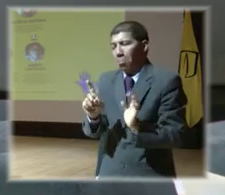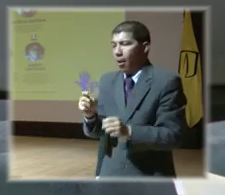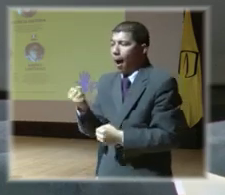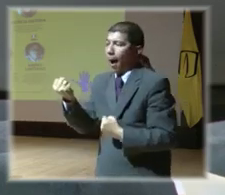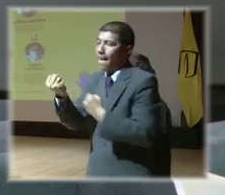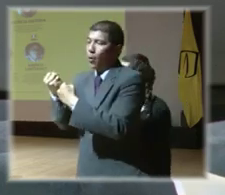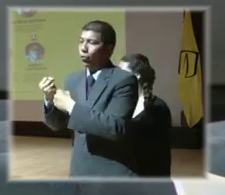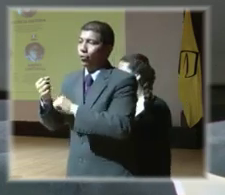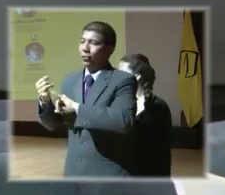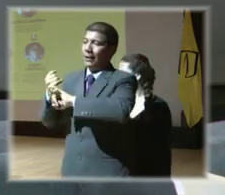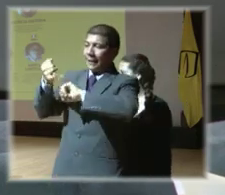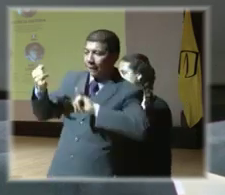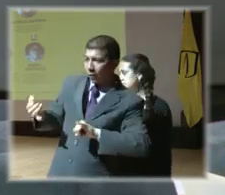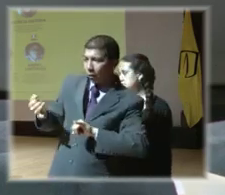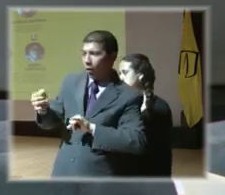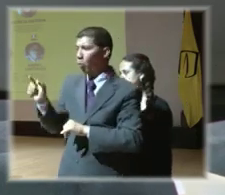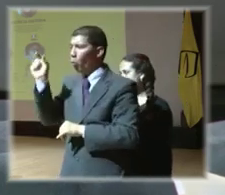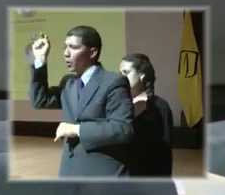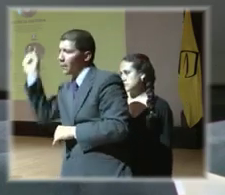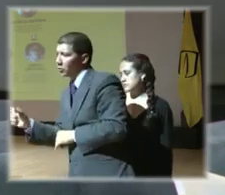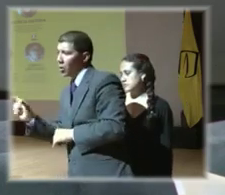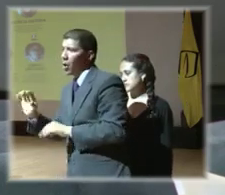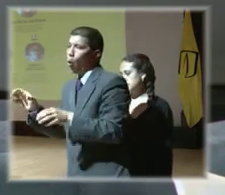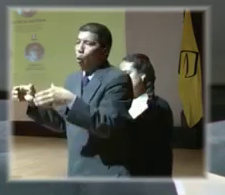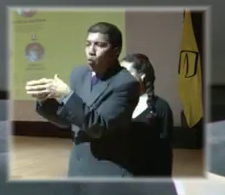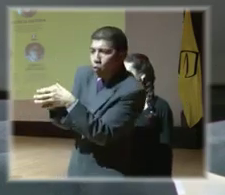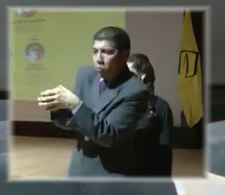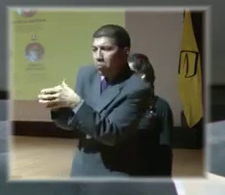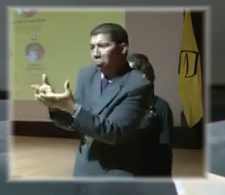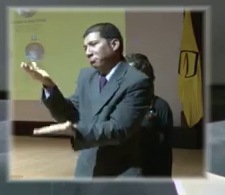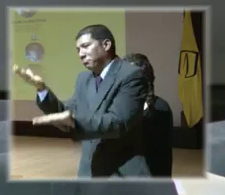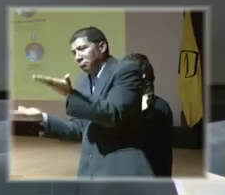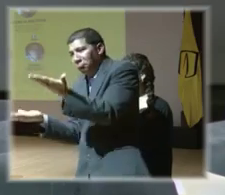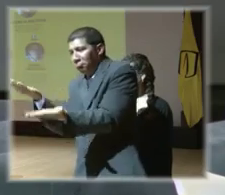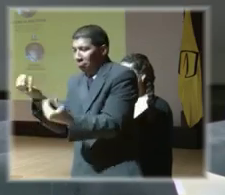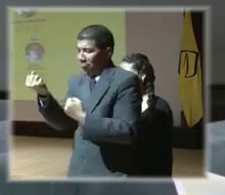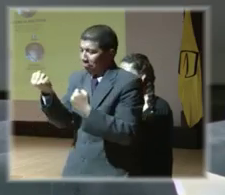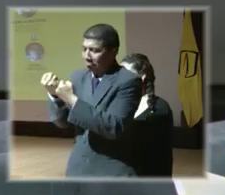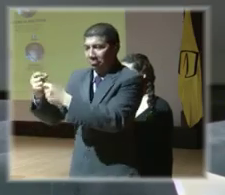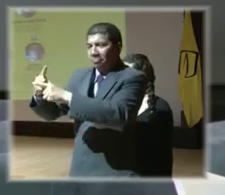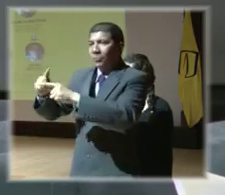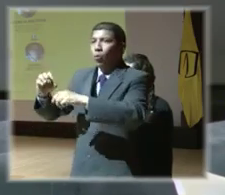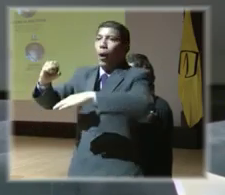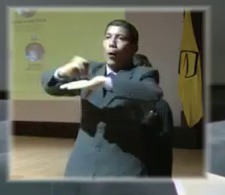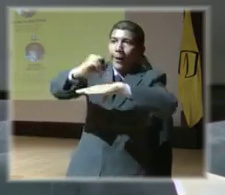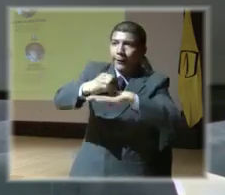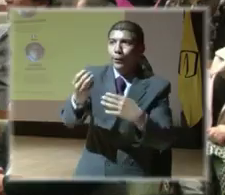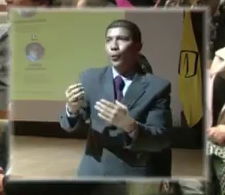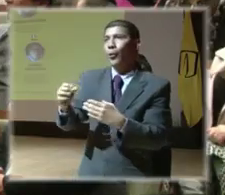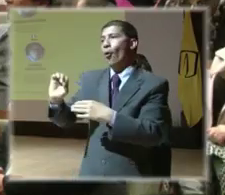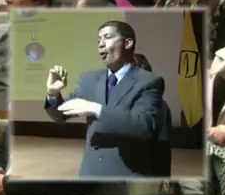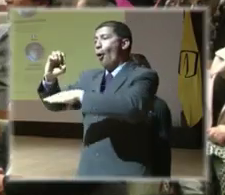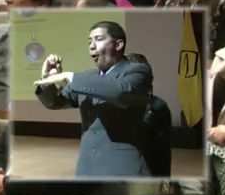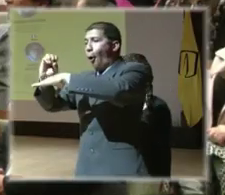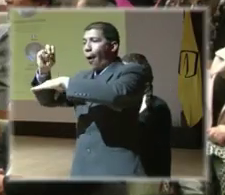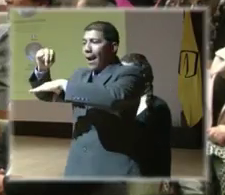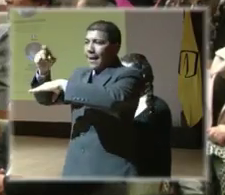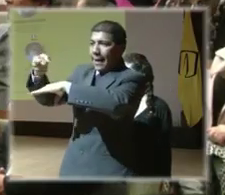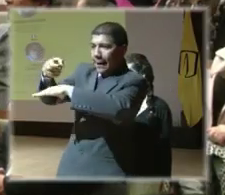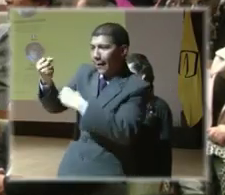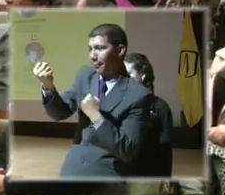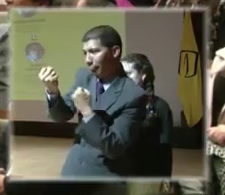una persona, pero también puede ser colectivo, puede ser un grupo de personas, puede ser una organización, una ONG. Lo